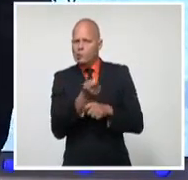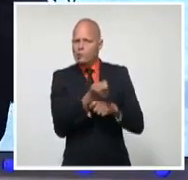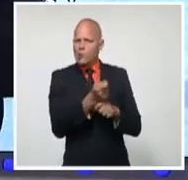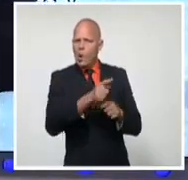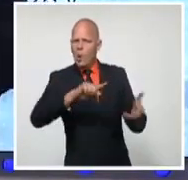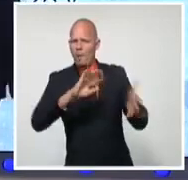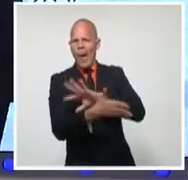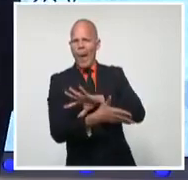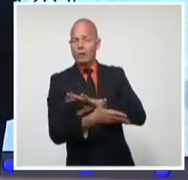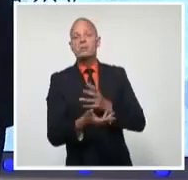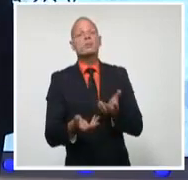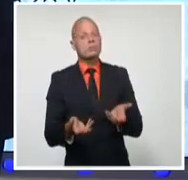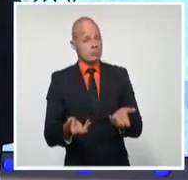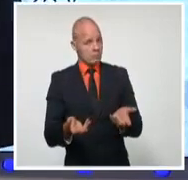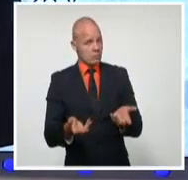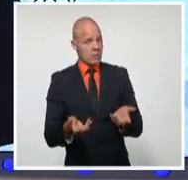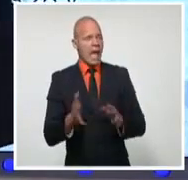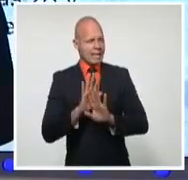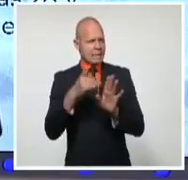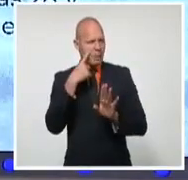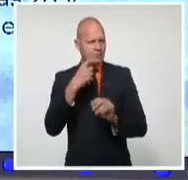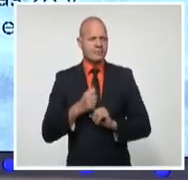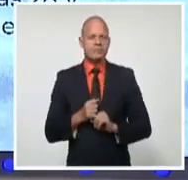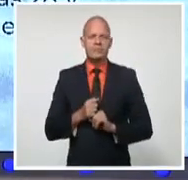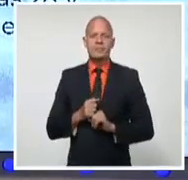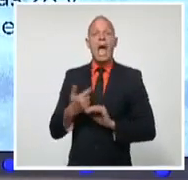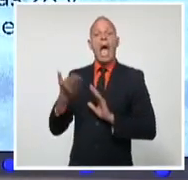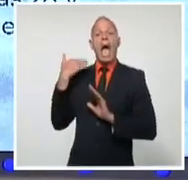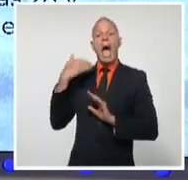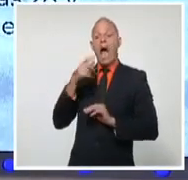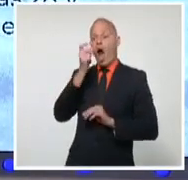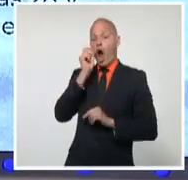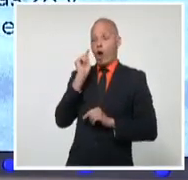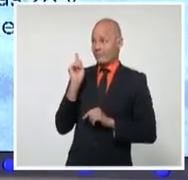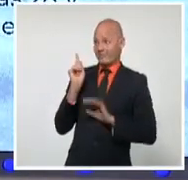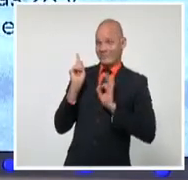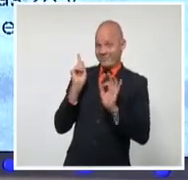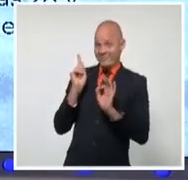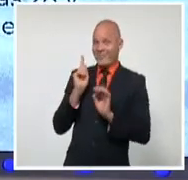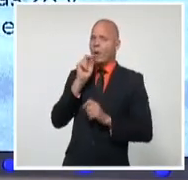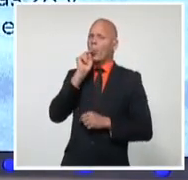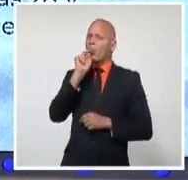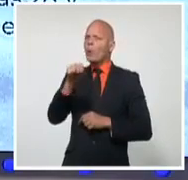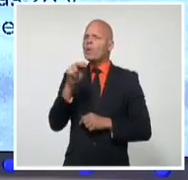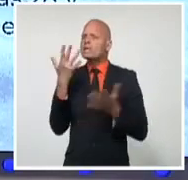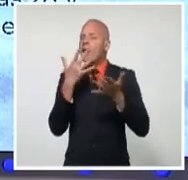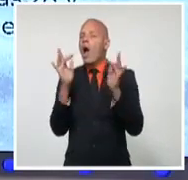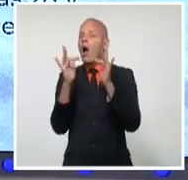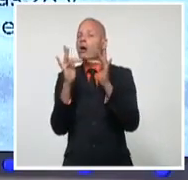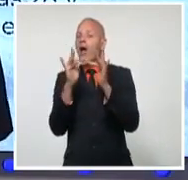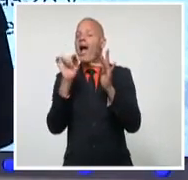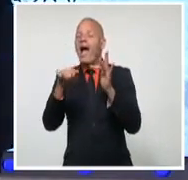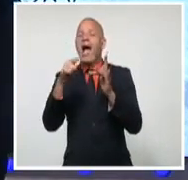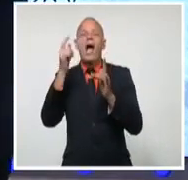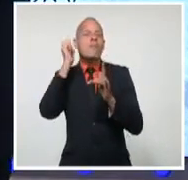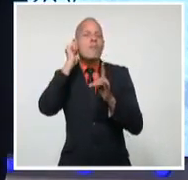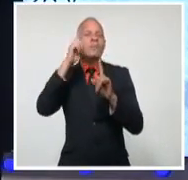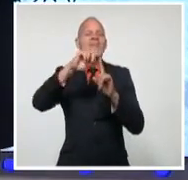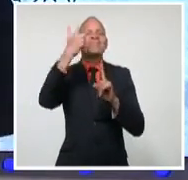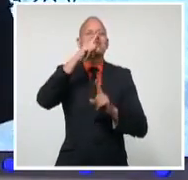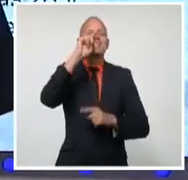envió Gabriel Salvia, a Tania Bruguera, y que usted puede ahora mismo descargar en la